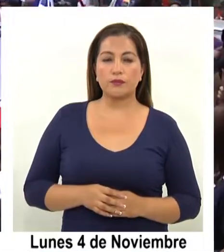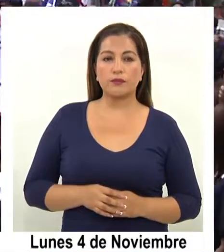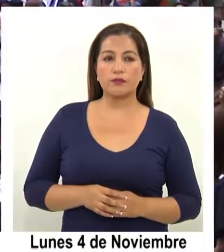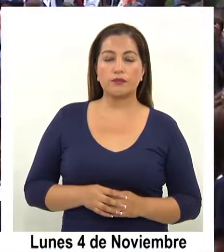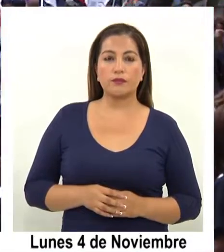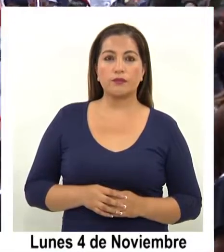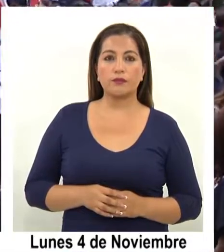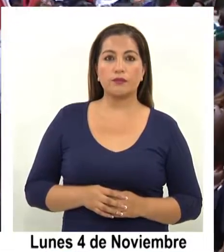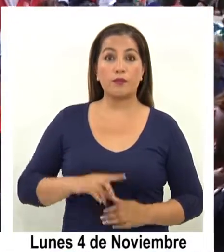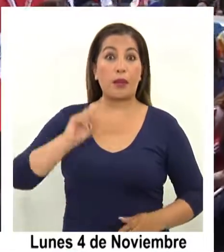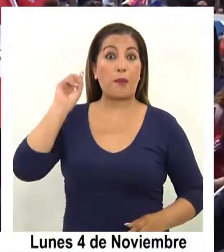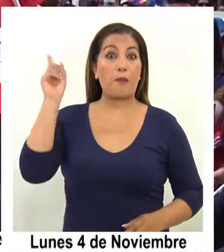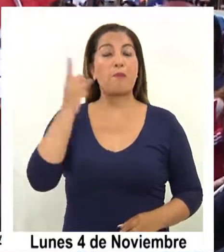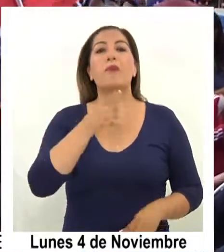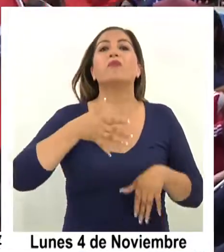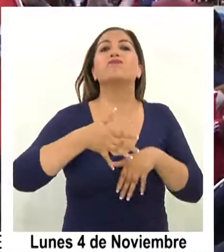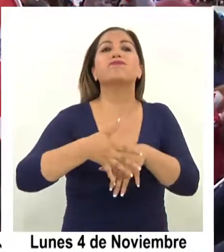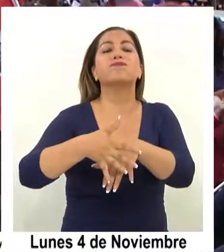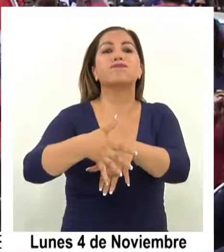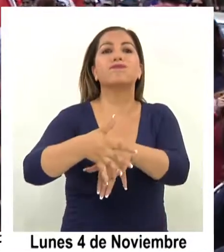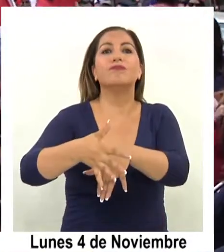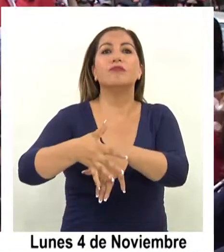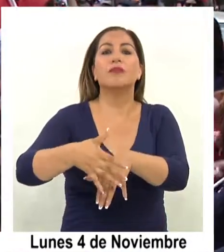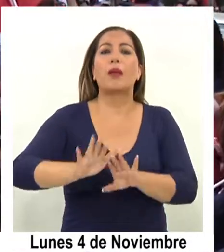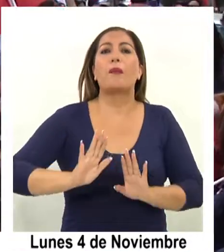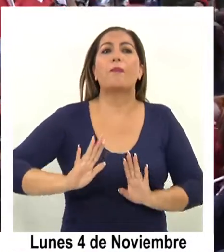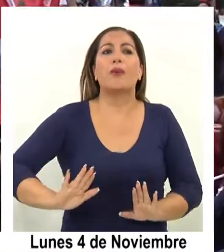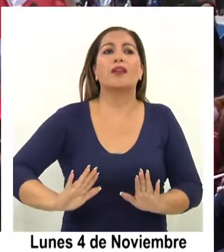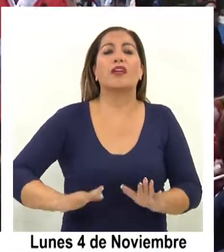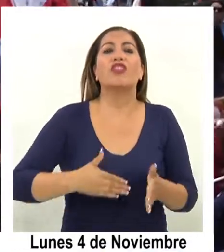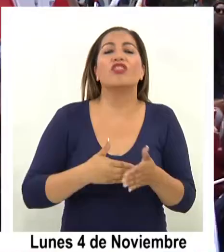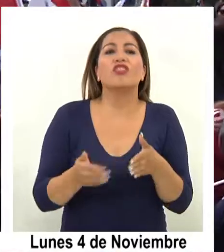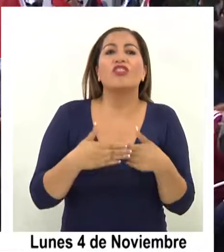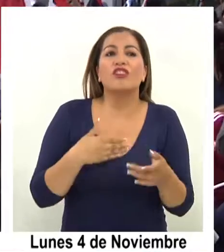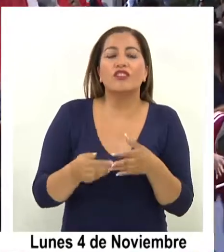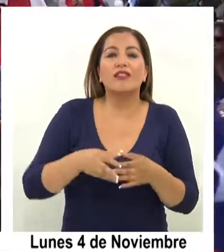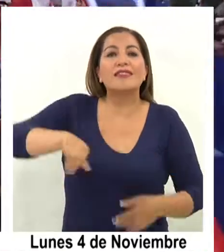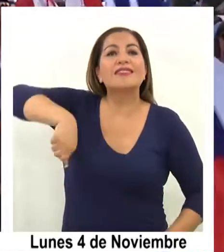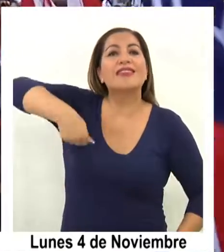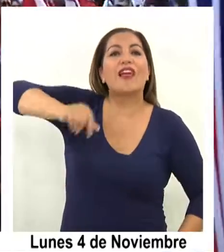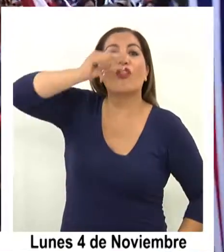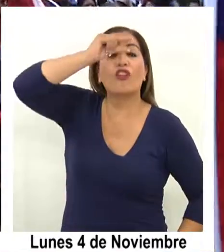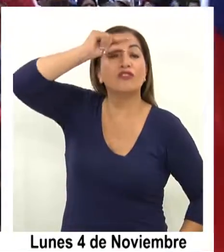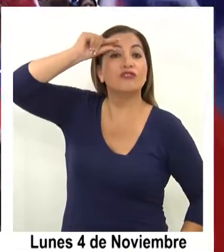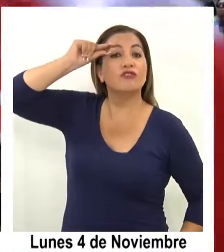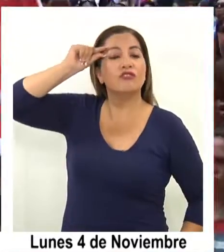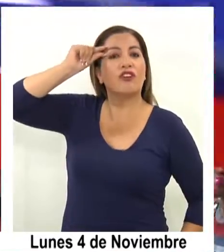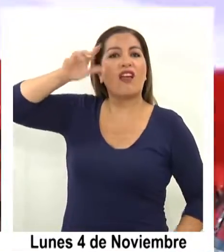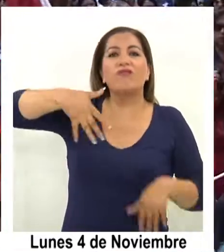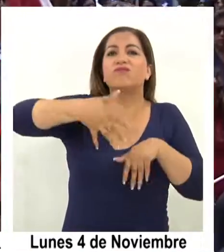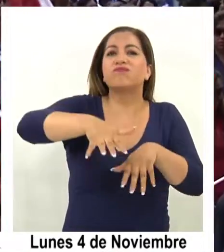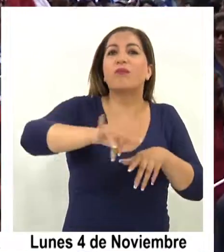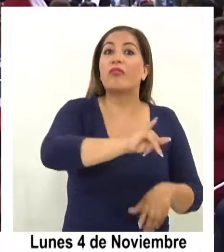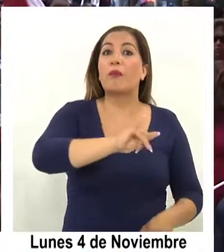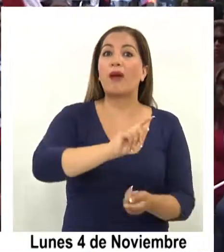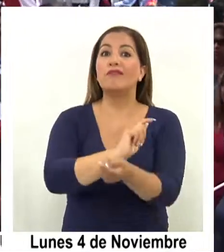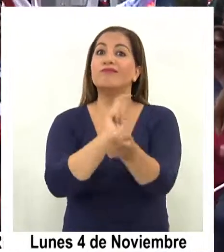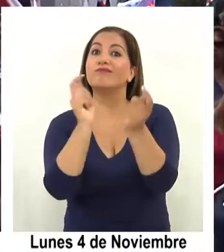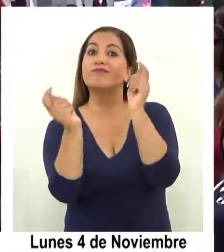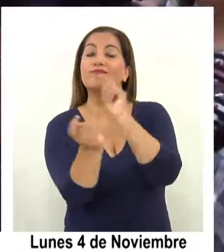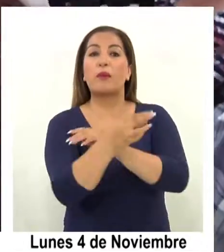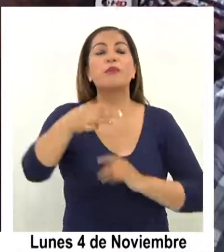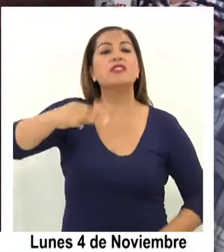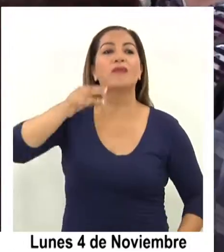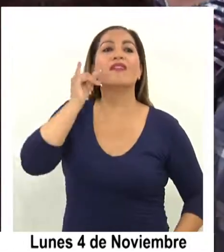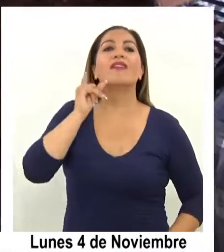La primera marcha del día hizo una parada en la oficina parlamentaria del senador Jorge Soria y luego en la municipalidad